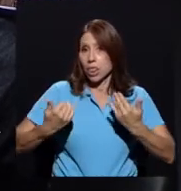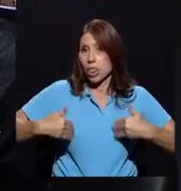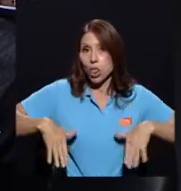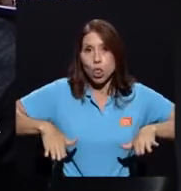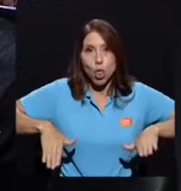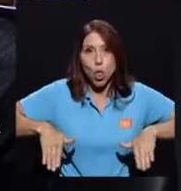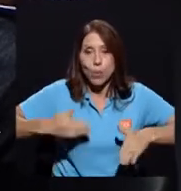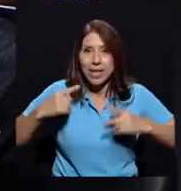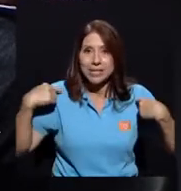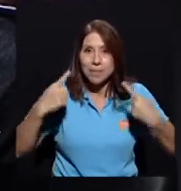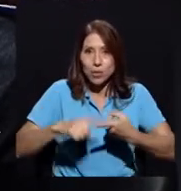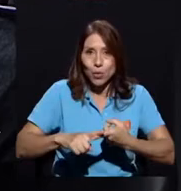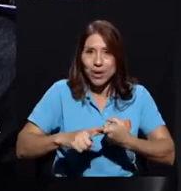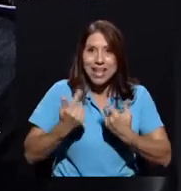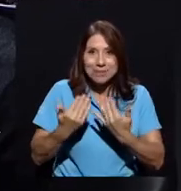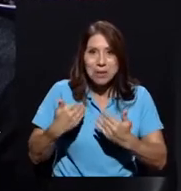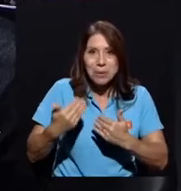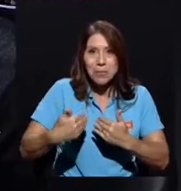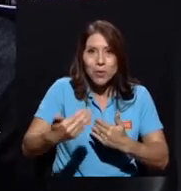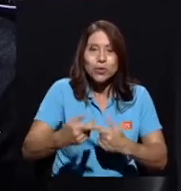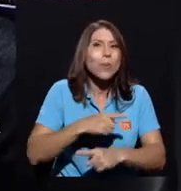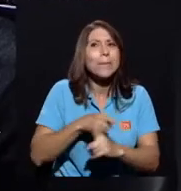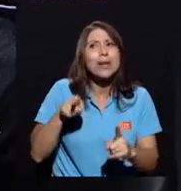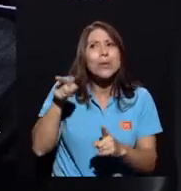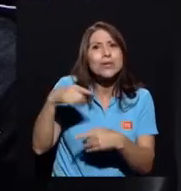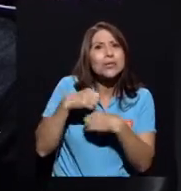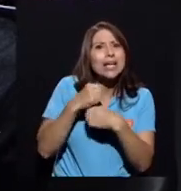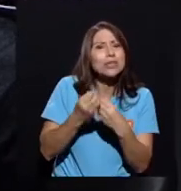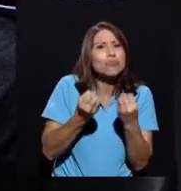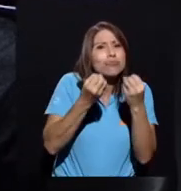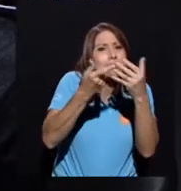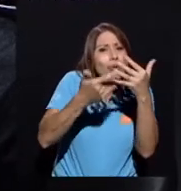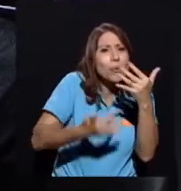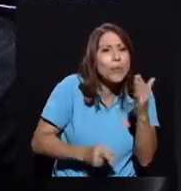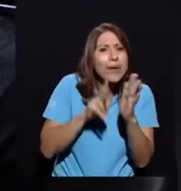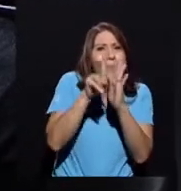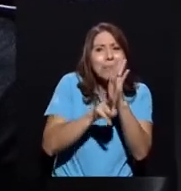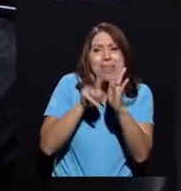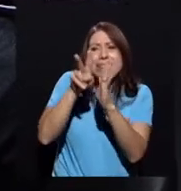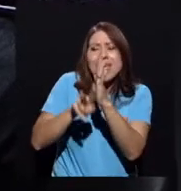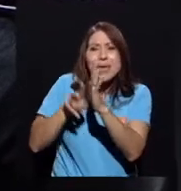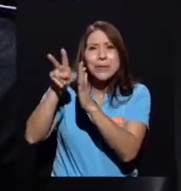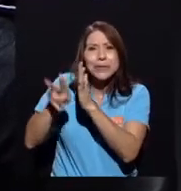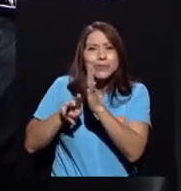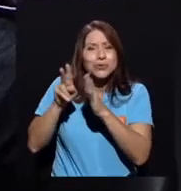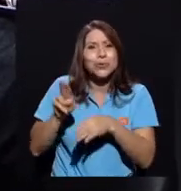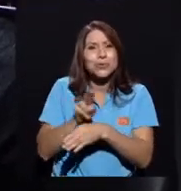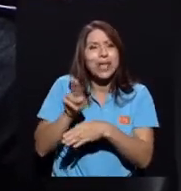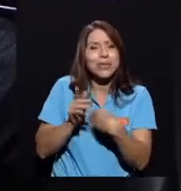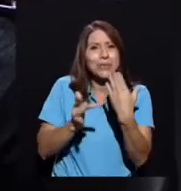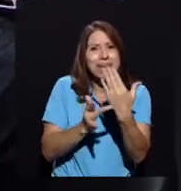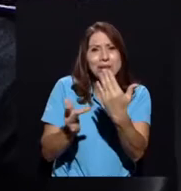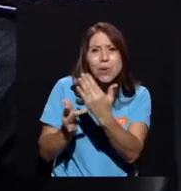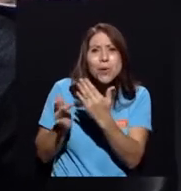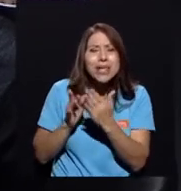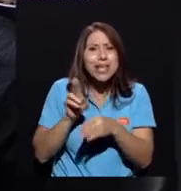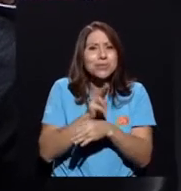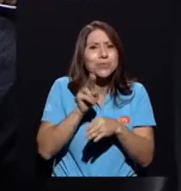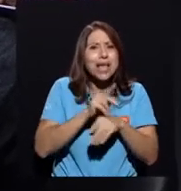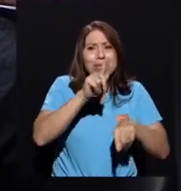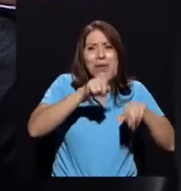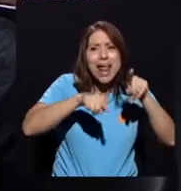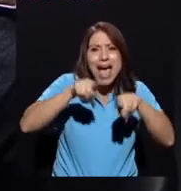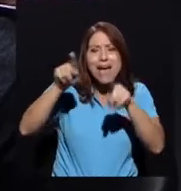pero se han producido un montón de vídeos ya usándolas las tecnologías y gráficos y demás